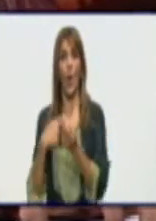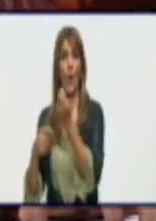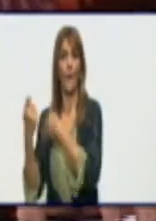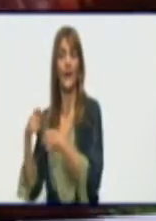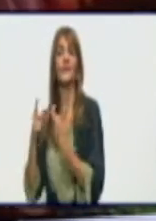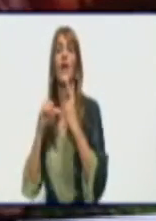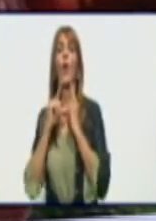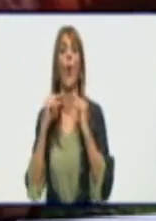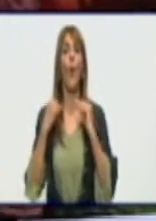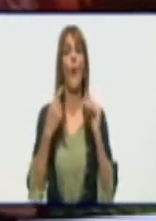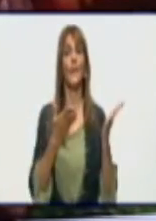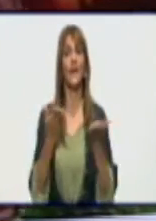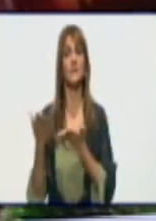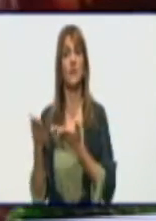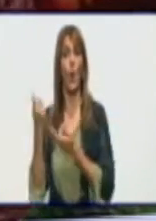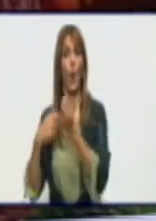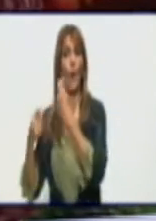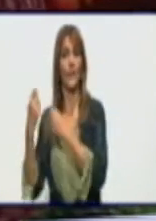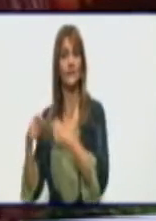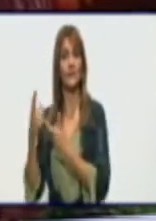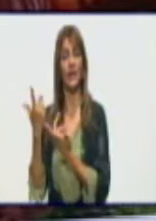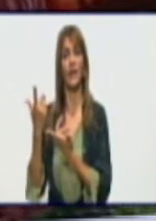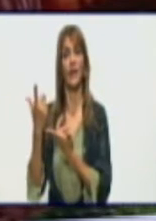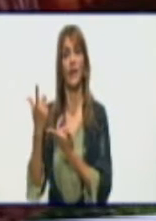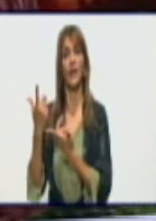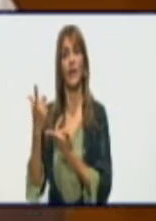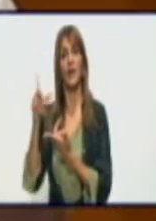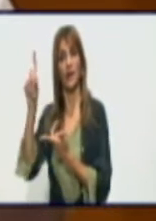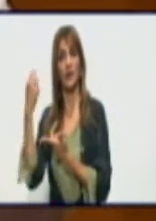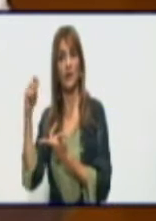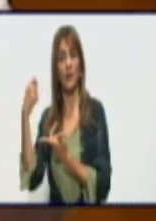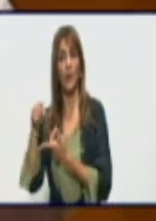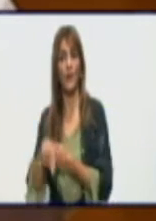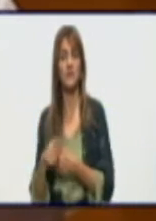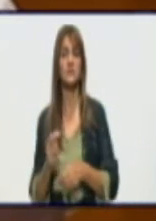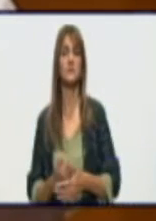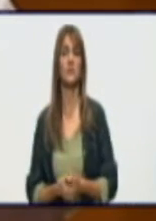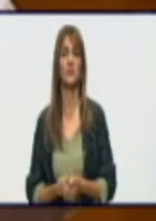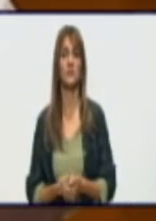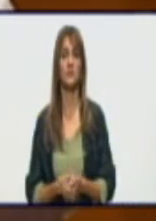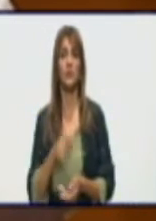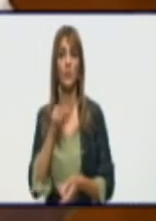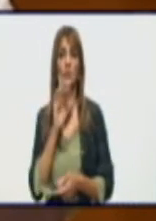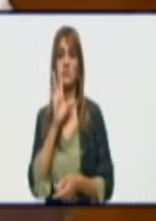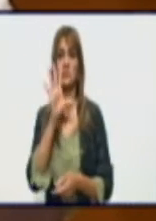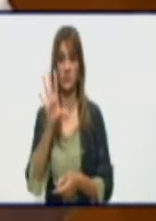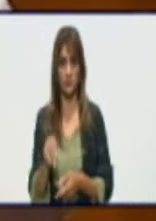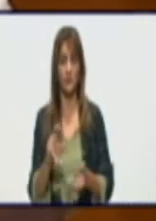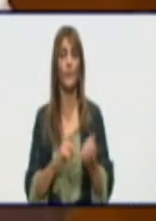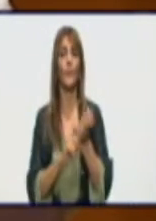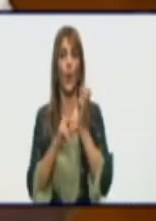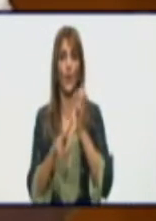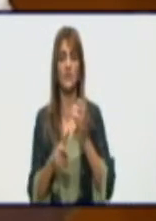gastronomía. Actualízanos de esto, Jorge. A ver, sí, como usted decía, Julián, la provincia le ha